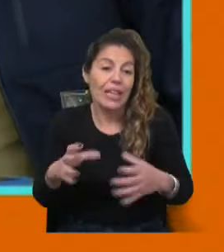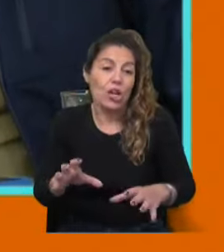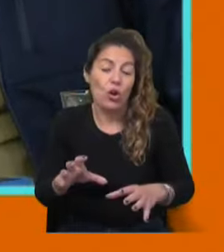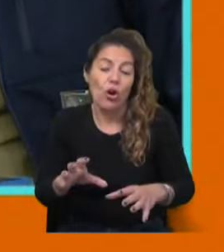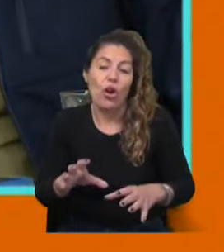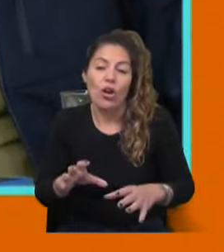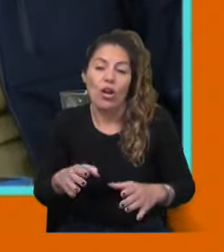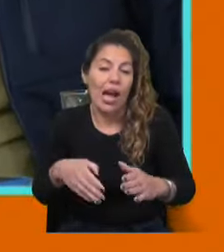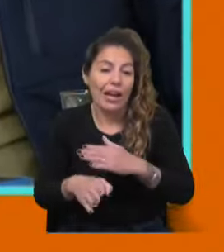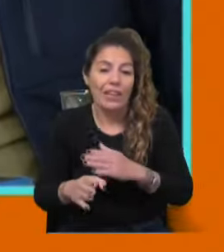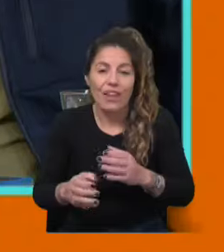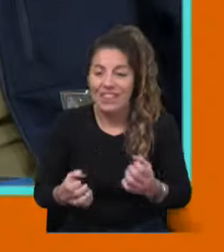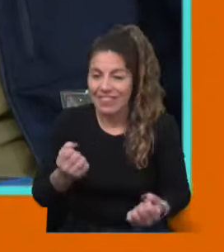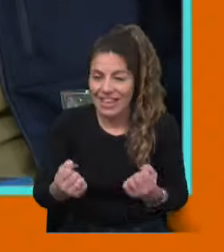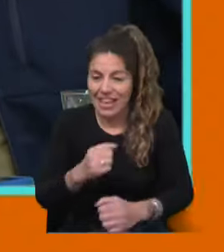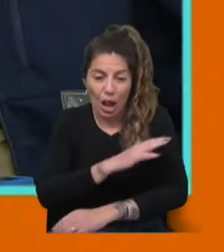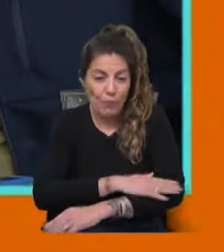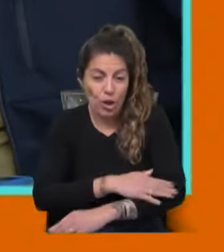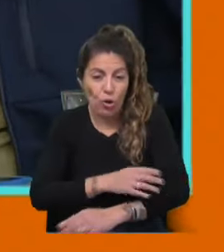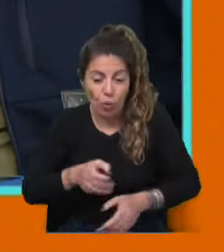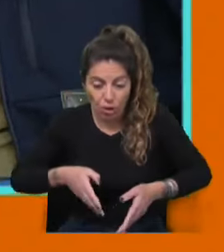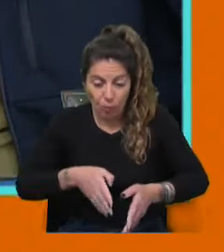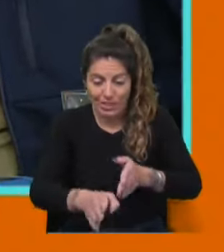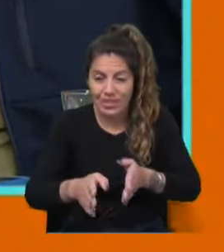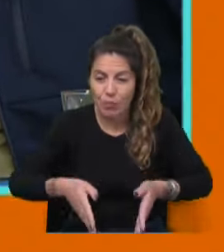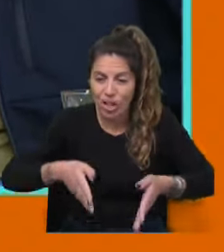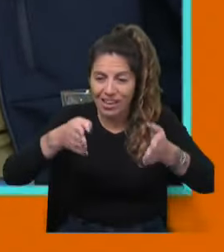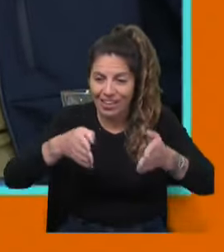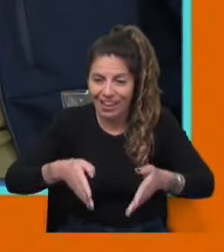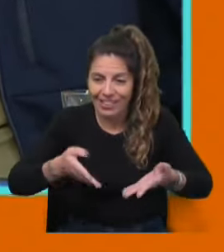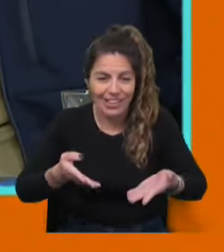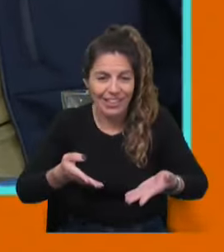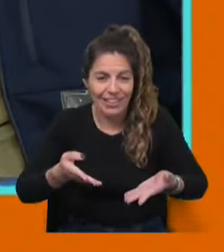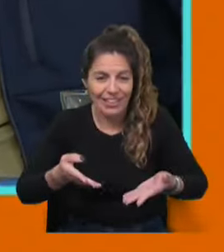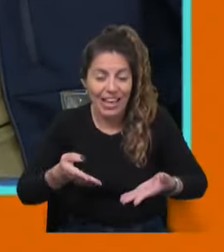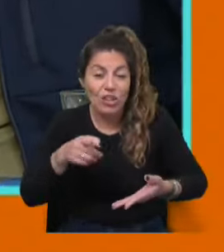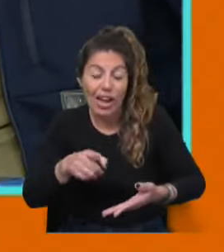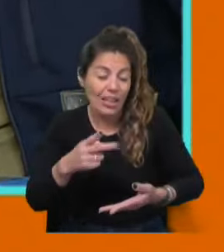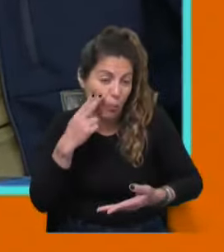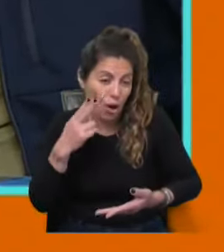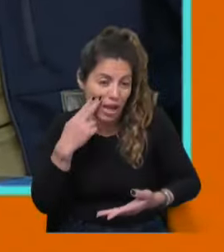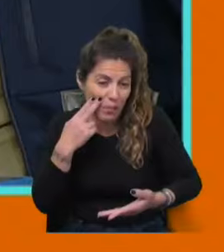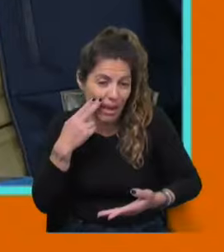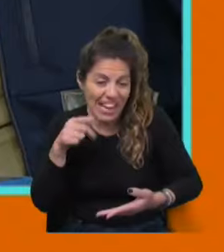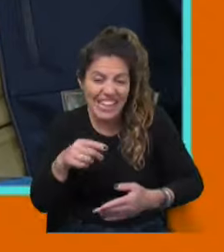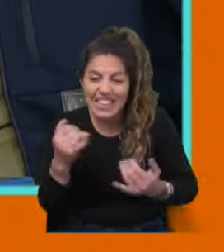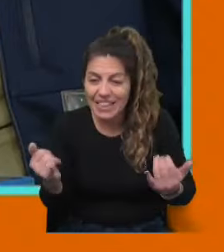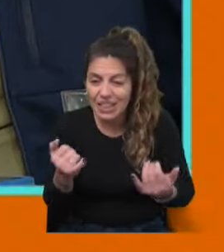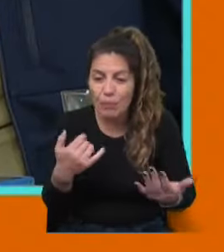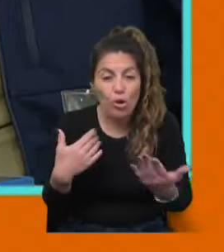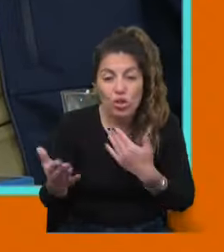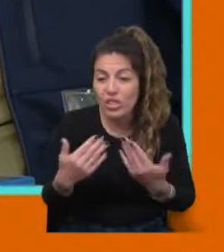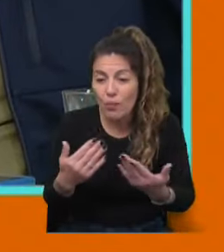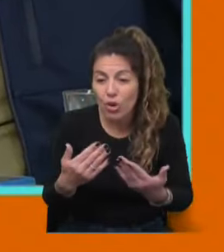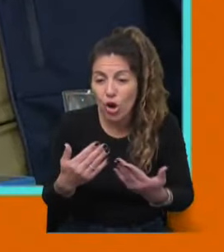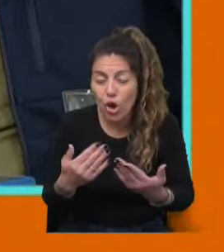irradie. Entonces, hay también un conflicto ahí. O sea, y en todo este tiempo, nadie habló con los sindicatos de los transportistas, con los dueños de los camiones,